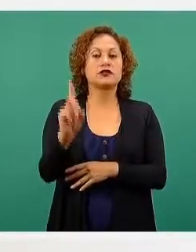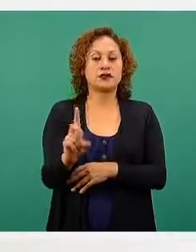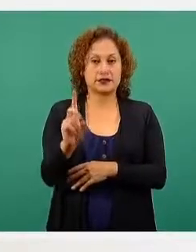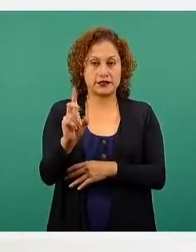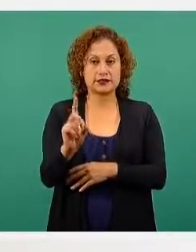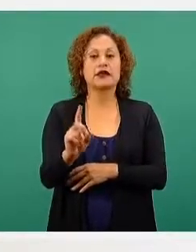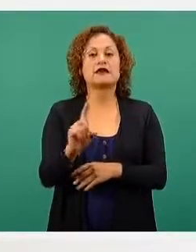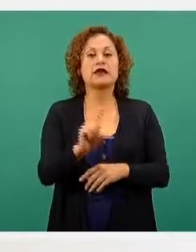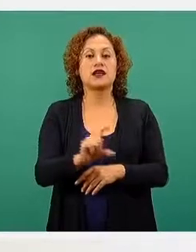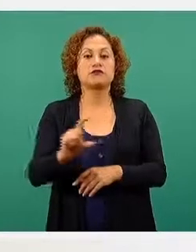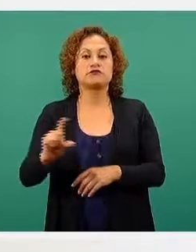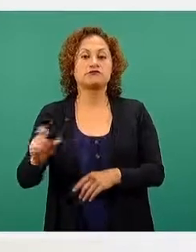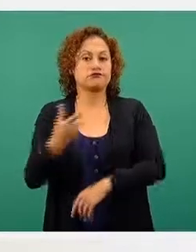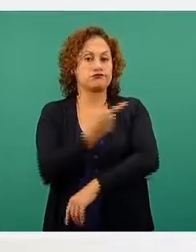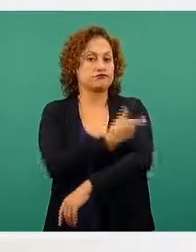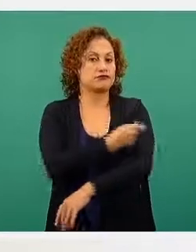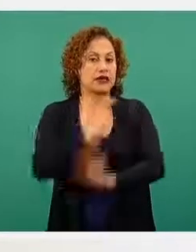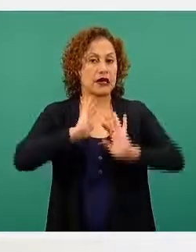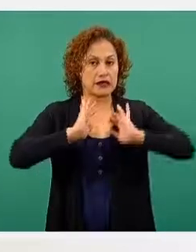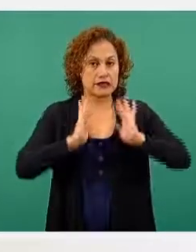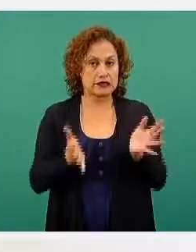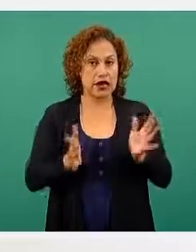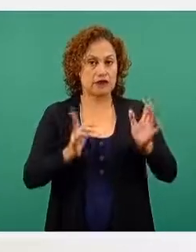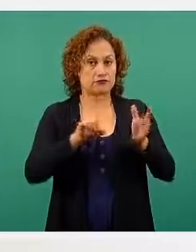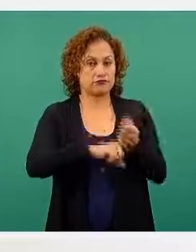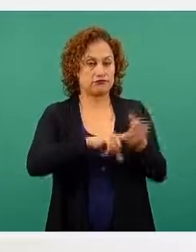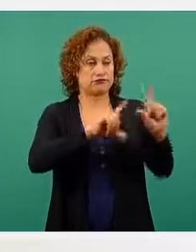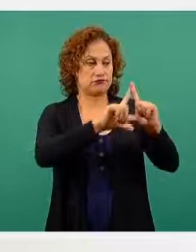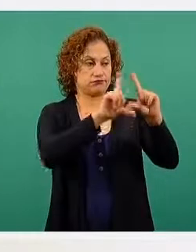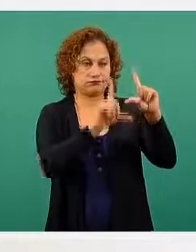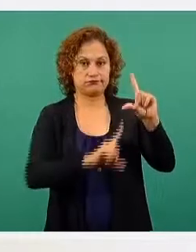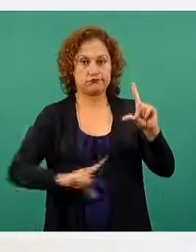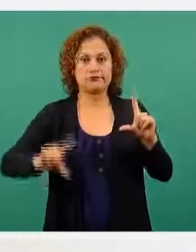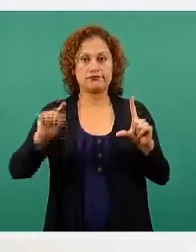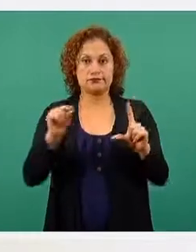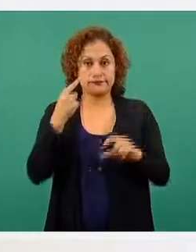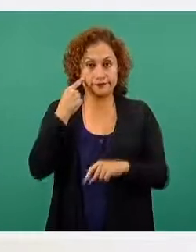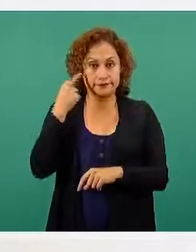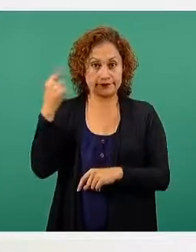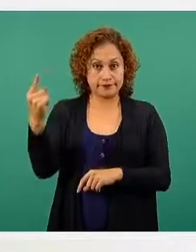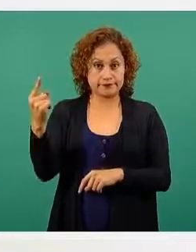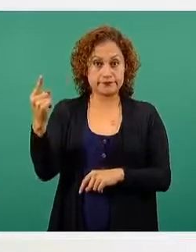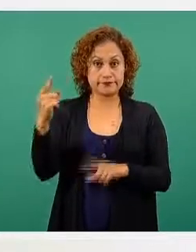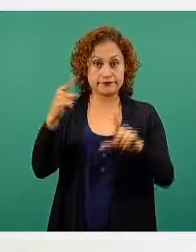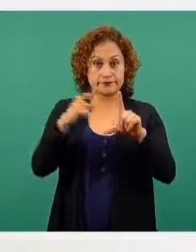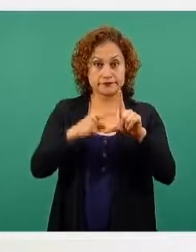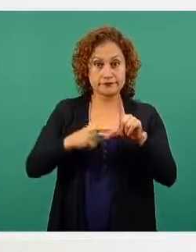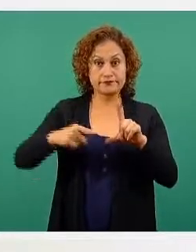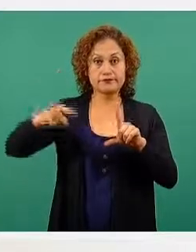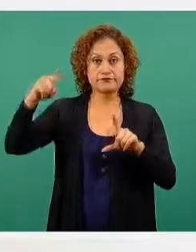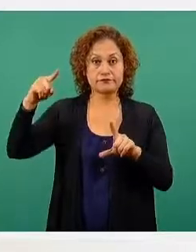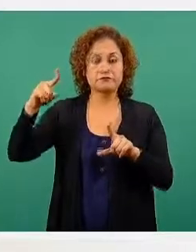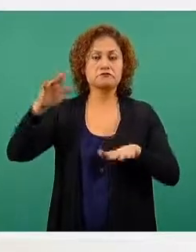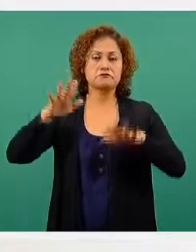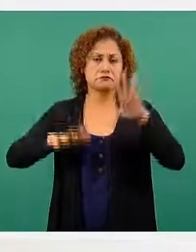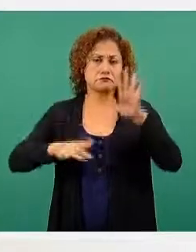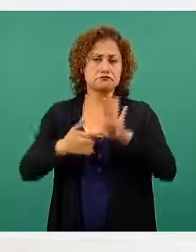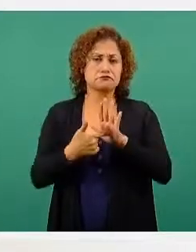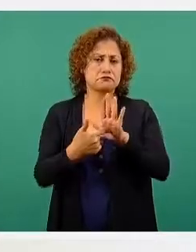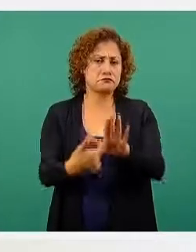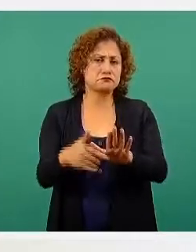20,450,830 dosis de vacuna han sido aplicadas en el país. Y lo que podemos ver en esta gráfica, que pocas veces la